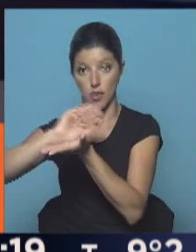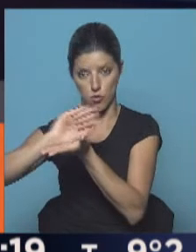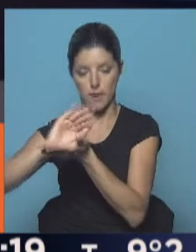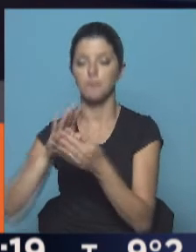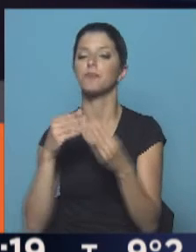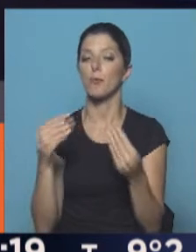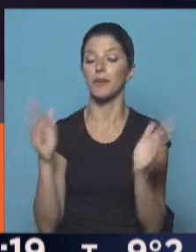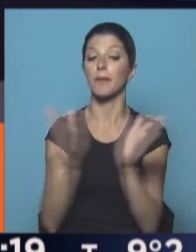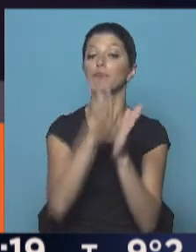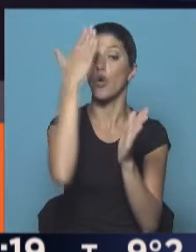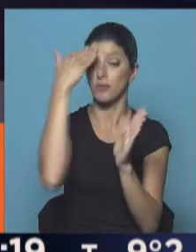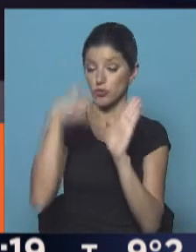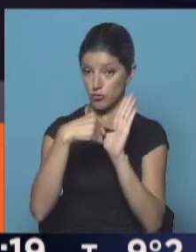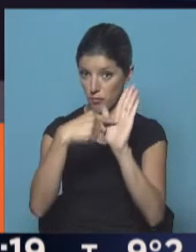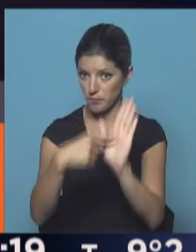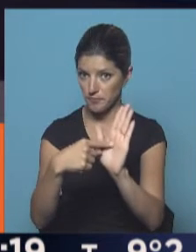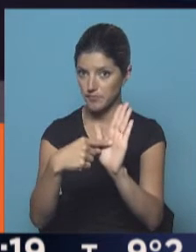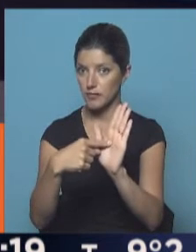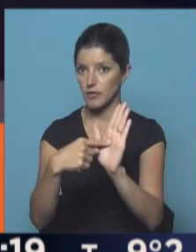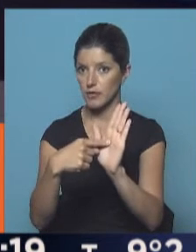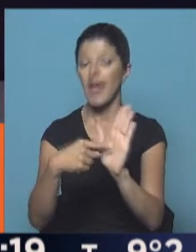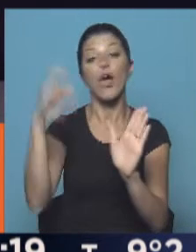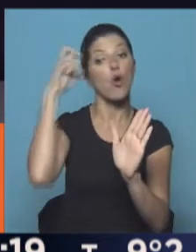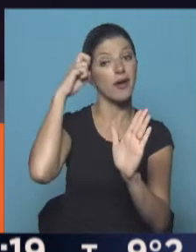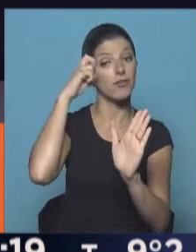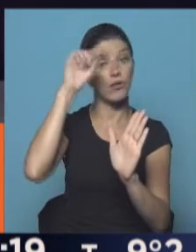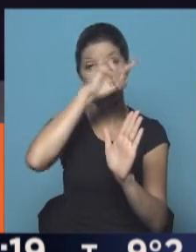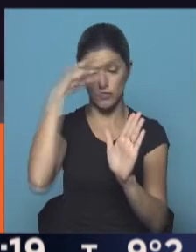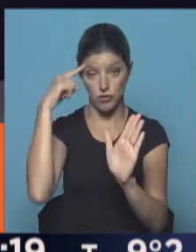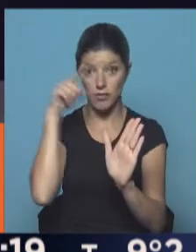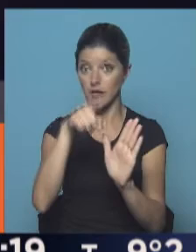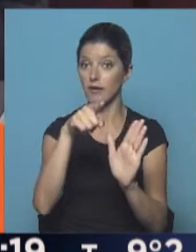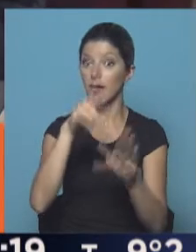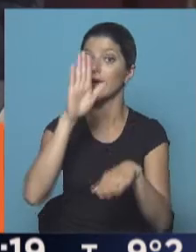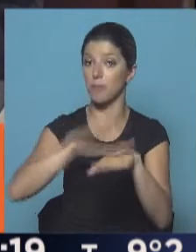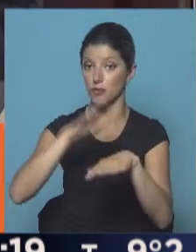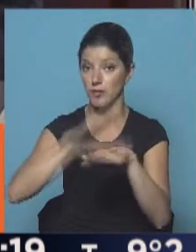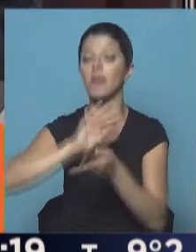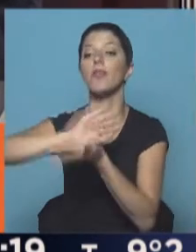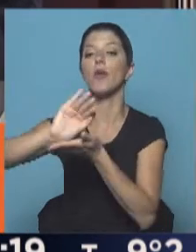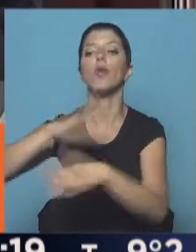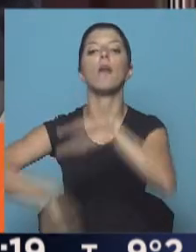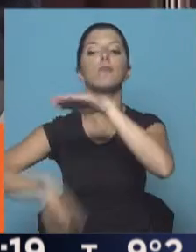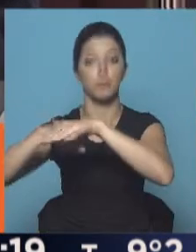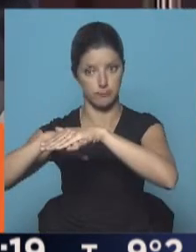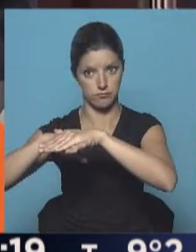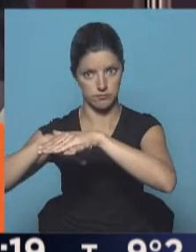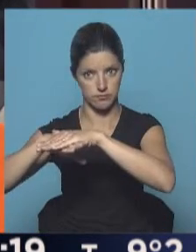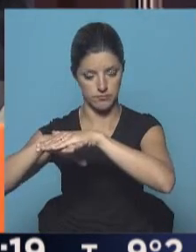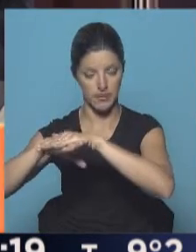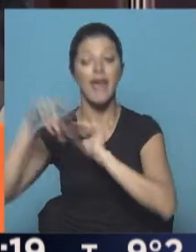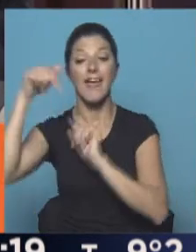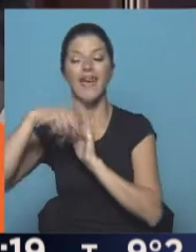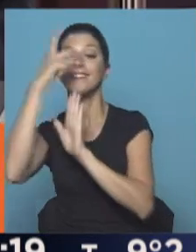la Constitución Nacional prevé que es el Congreso de la Nación el que establece el monto de la deuda externa. En este